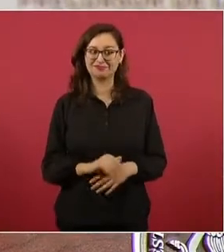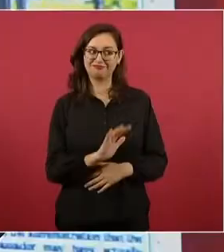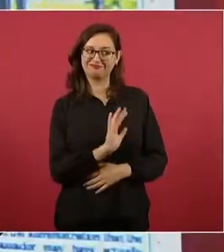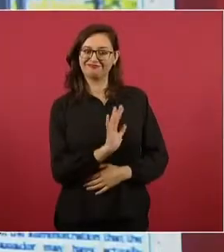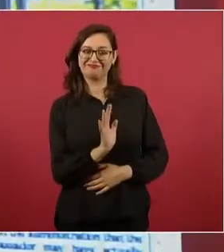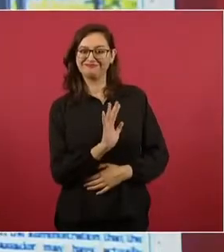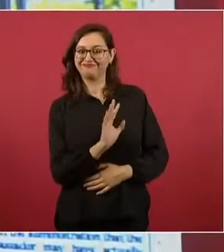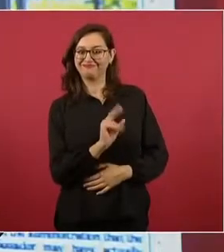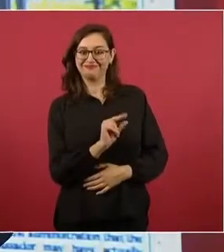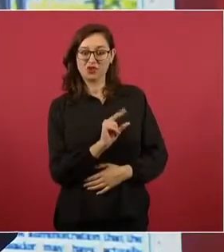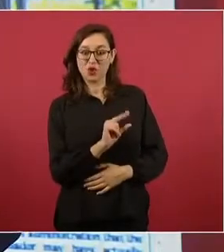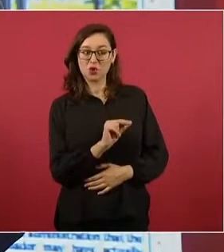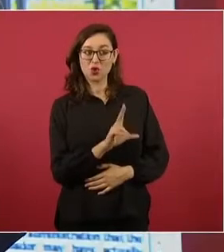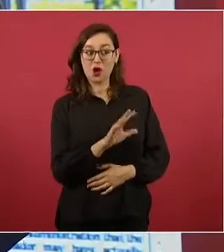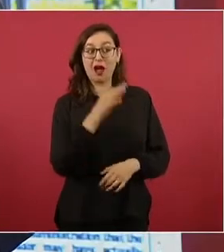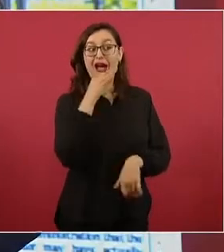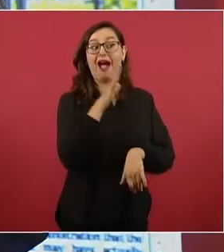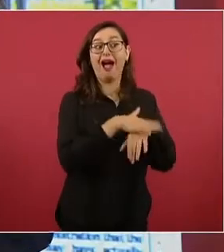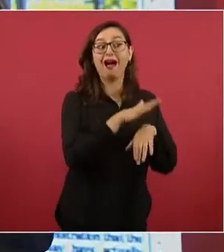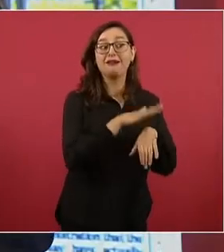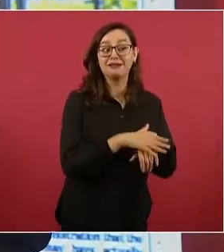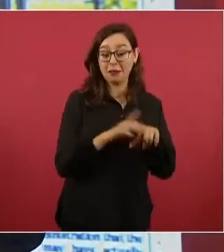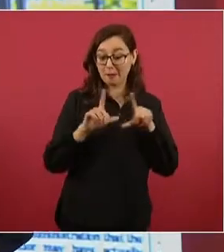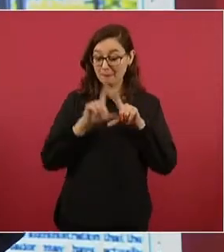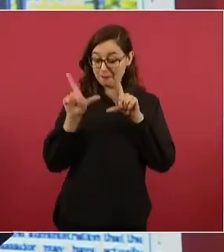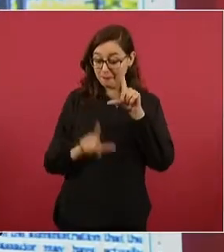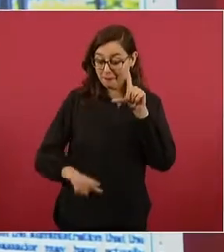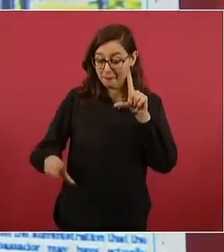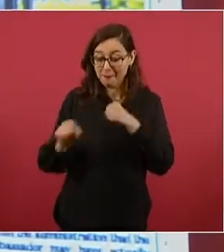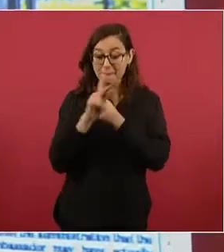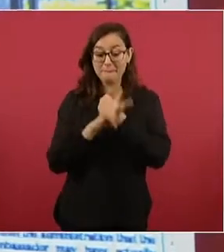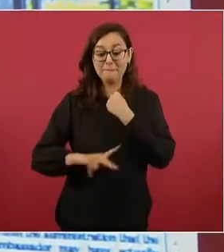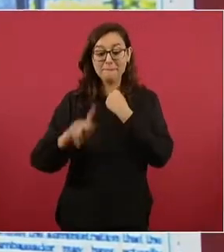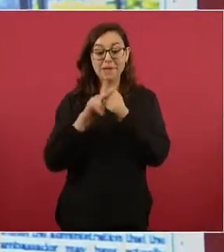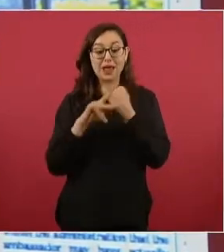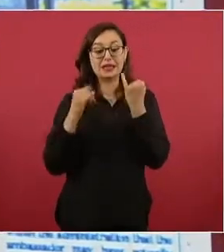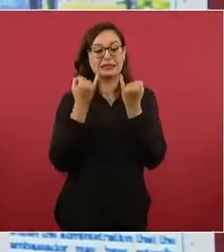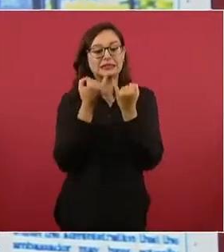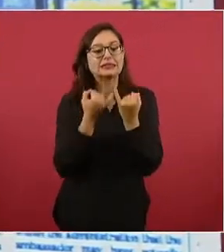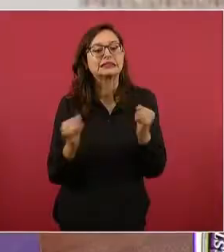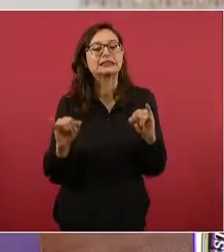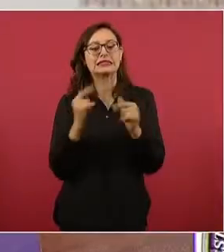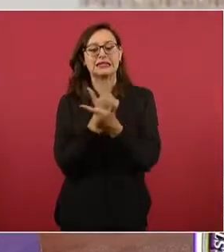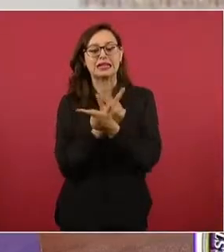No, México es un país independiente, libre, soberano.